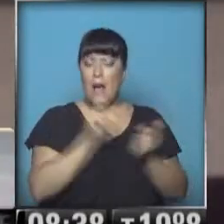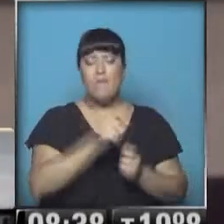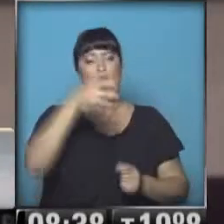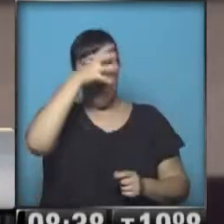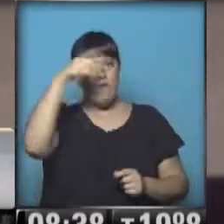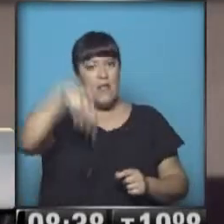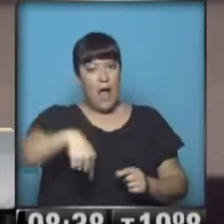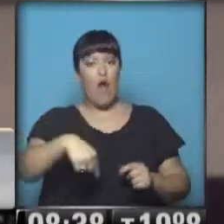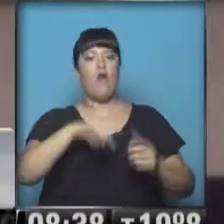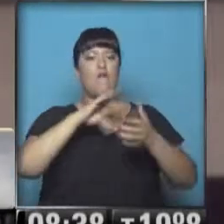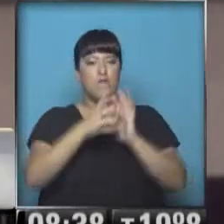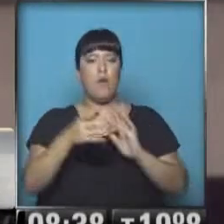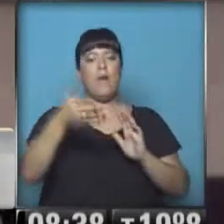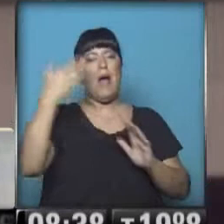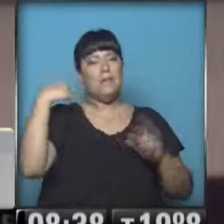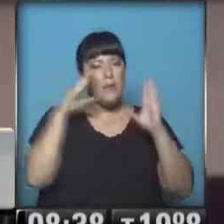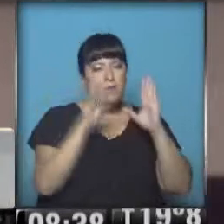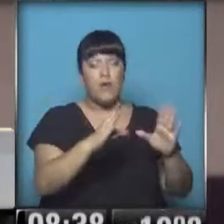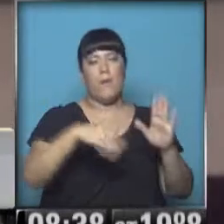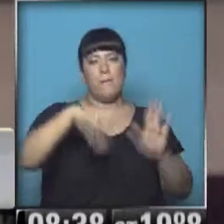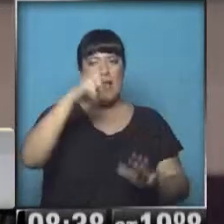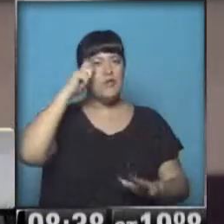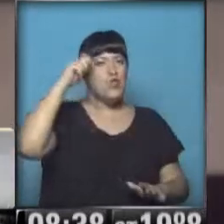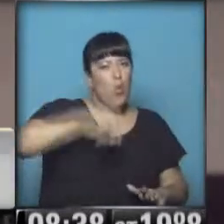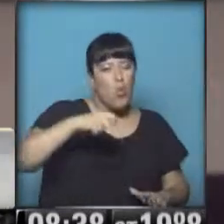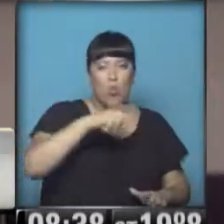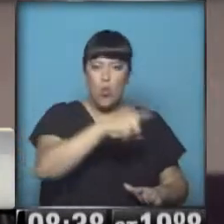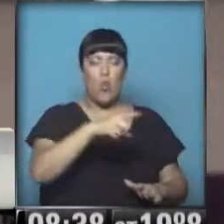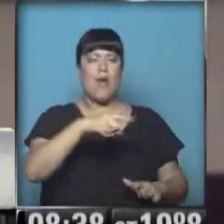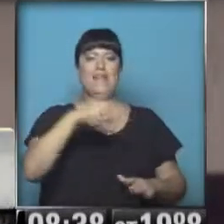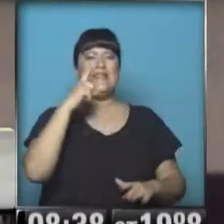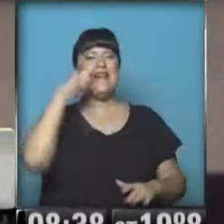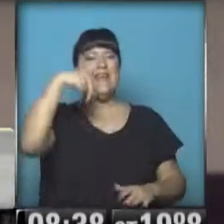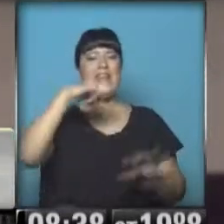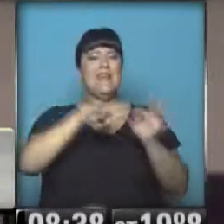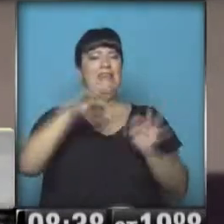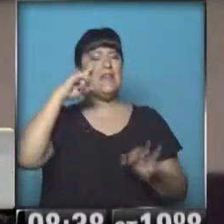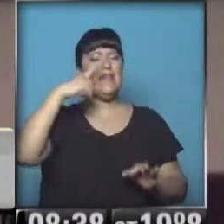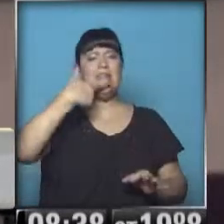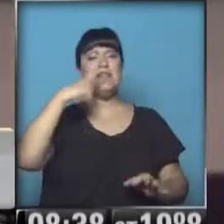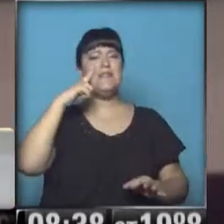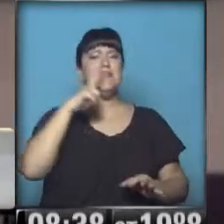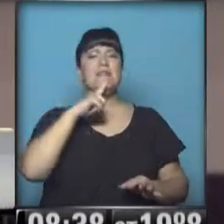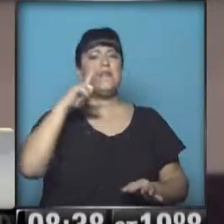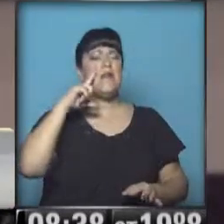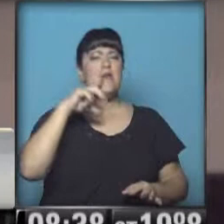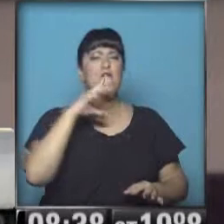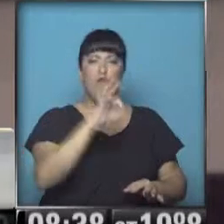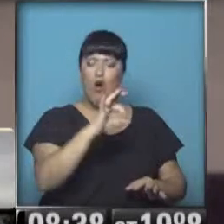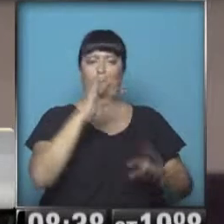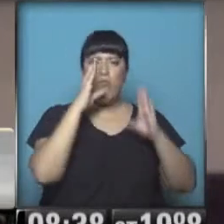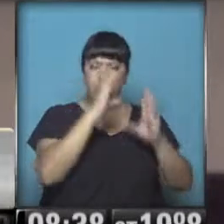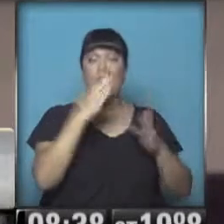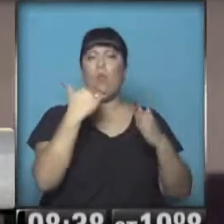paso en un sistema inquisitivo que concentra todas las funciones en el juez instructor de instrucción que es quien investiga pero también controla su investigación pero también puede